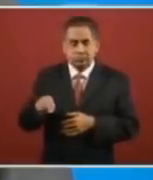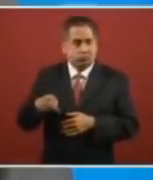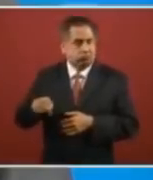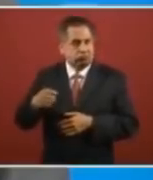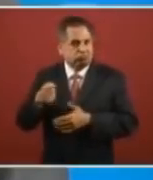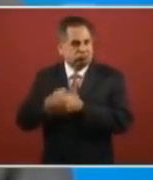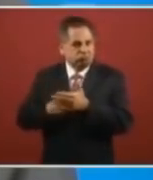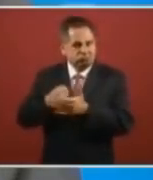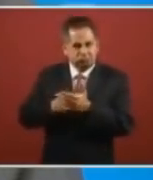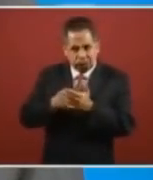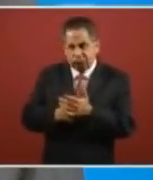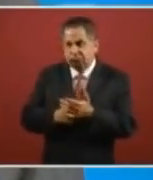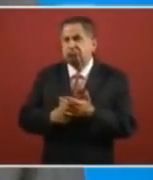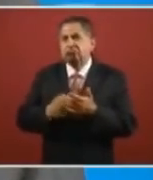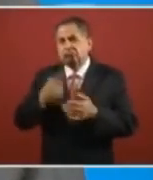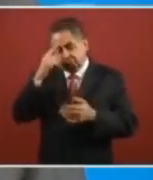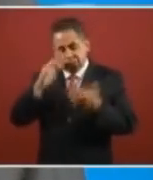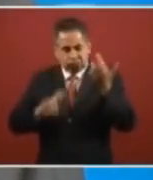la revolución,